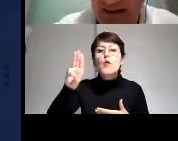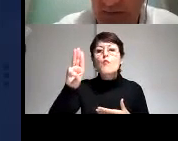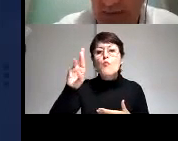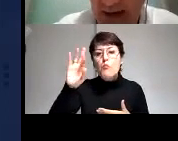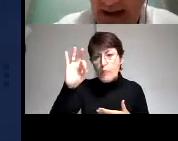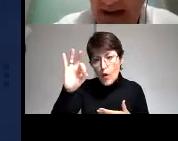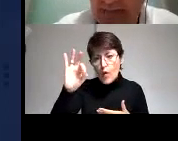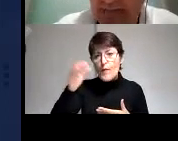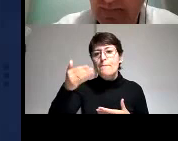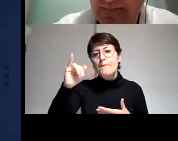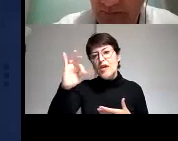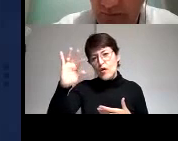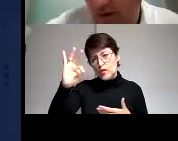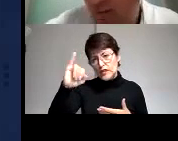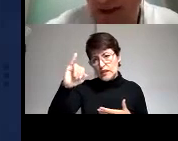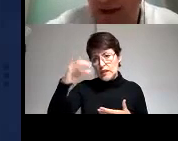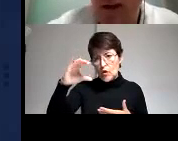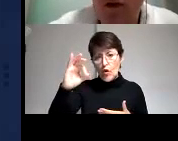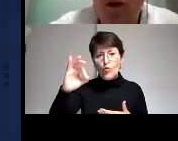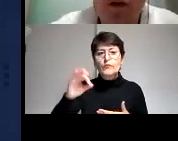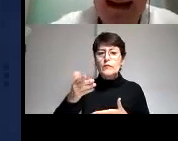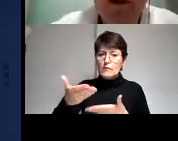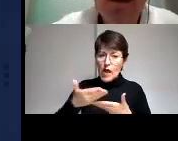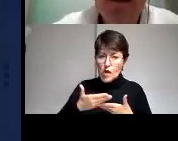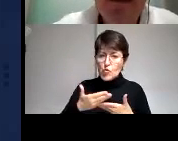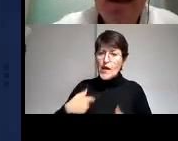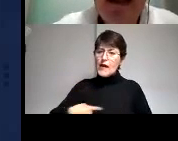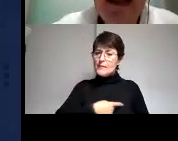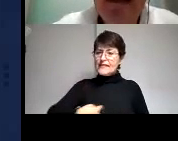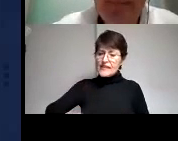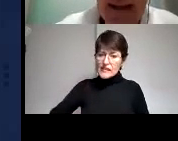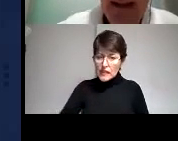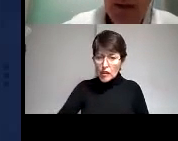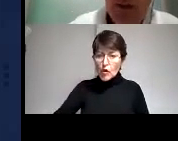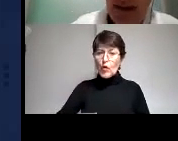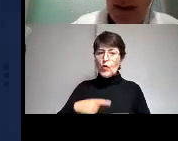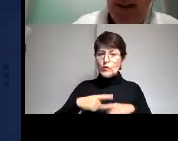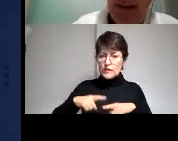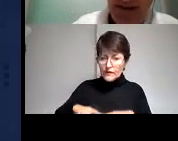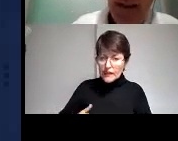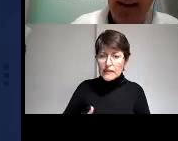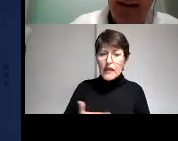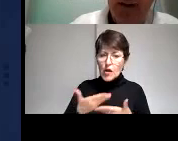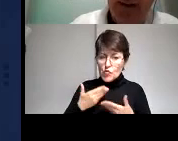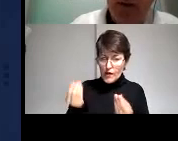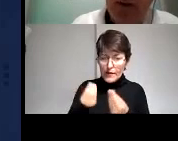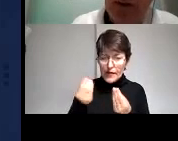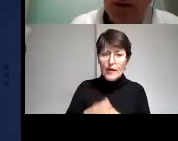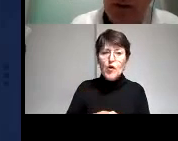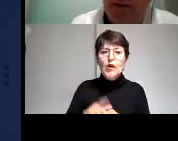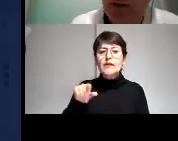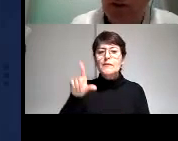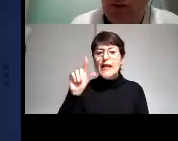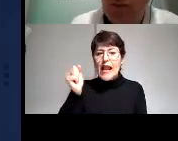es decir, un efecto prebiótico claro. También ayuda a que se establezca el Lactobacillus